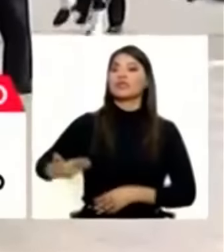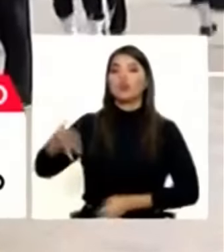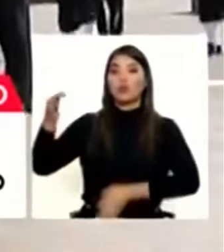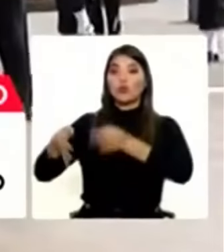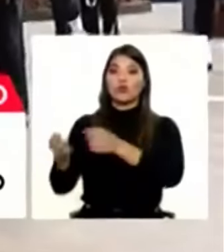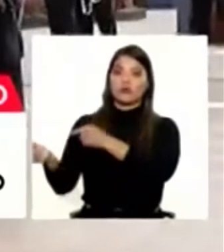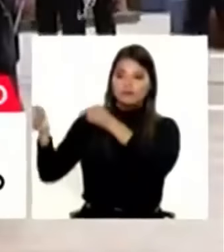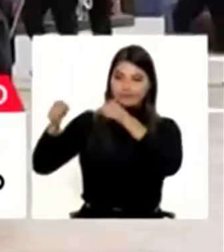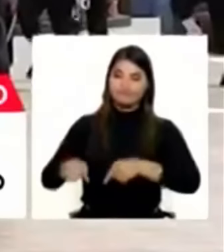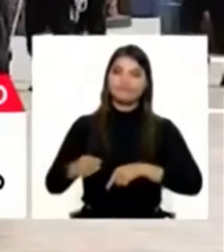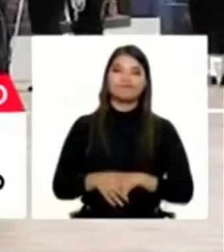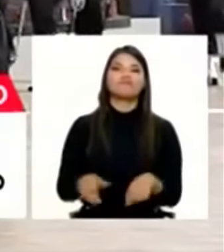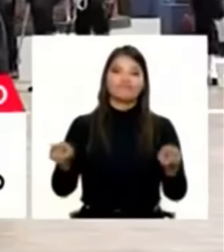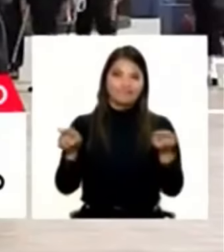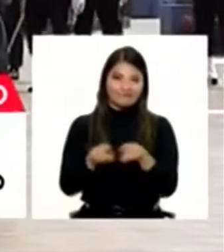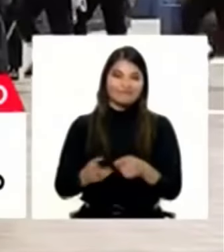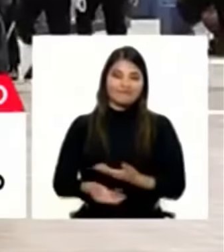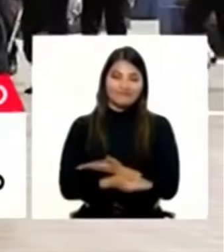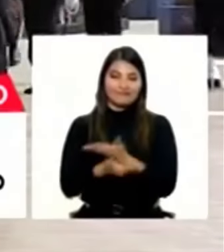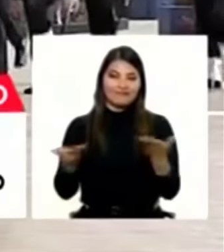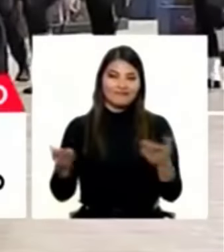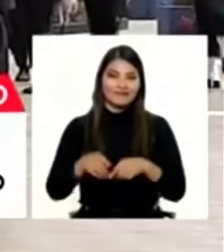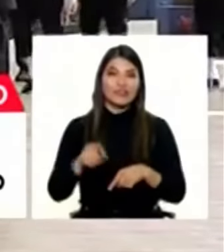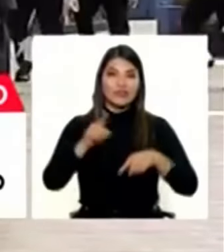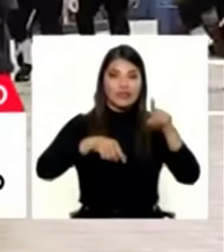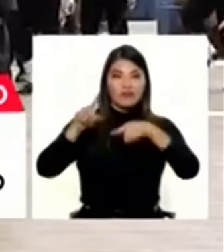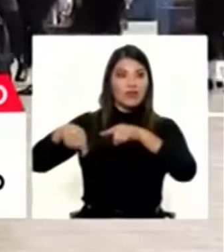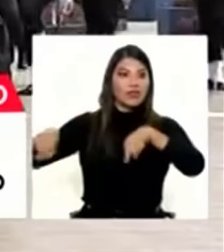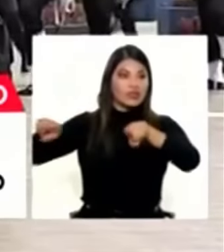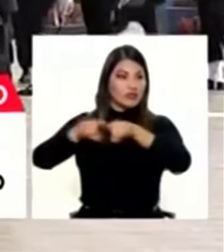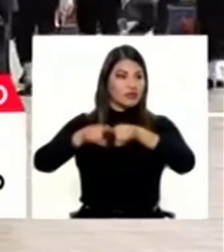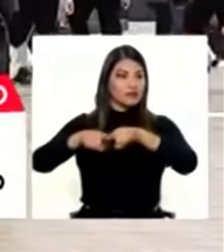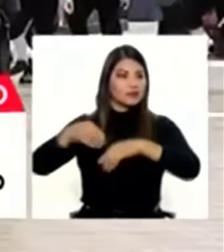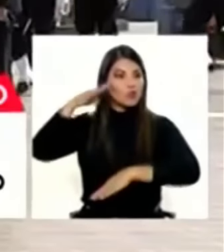Judicial. También participan autoridades